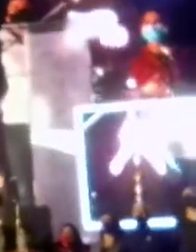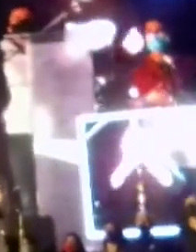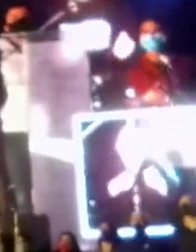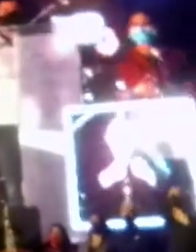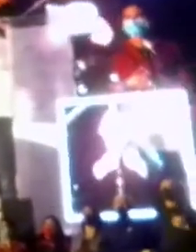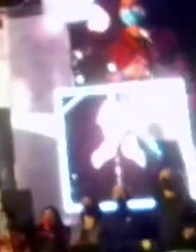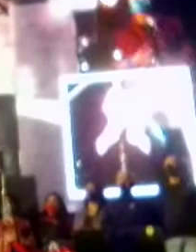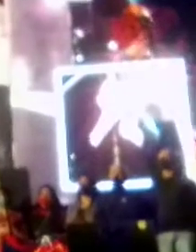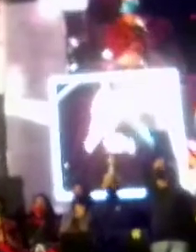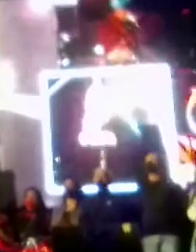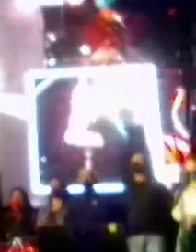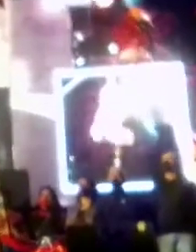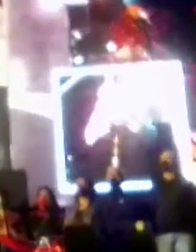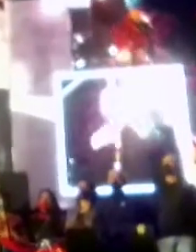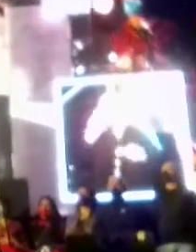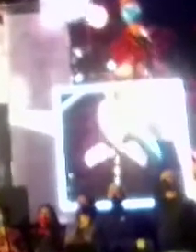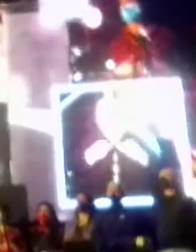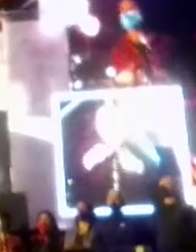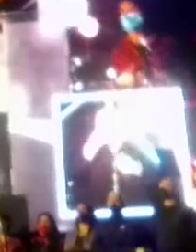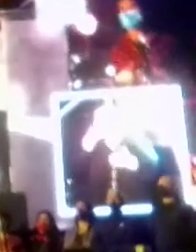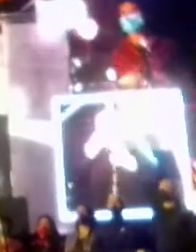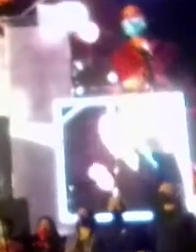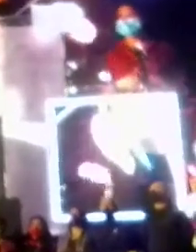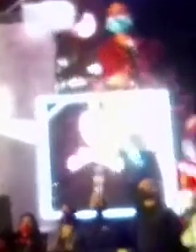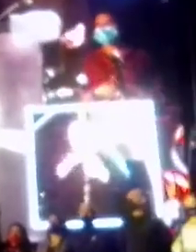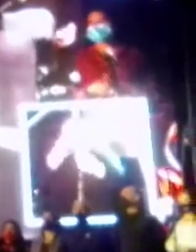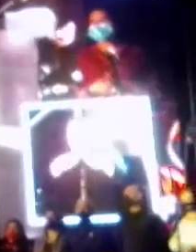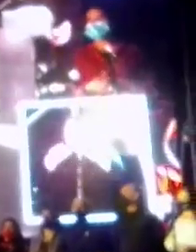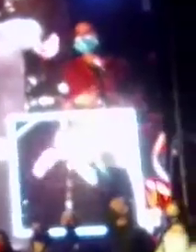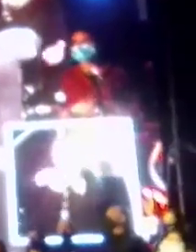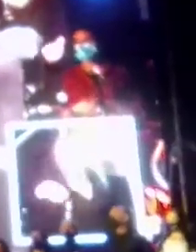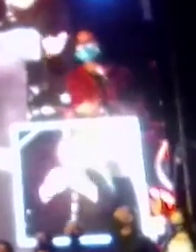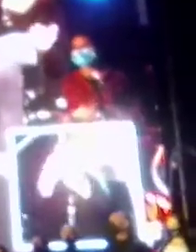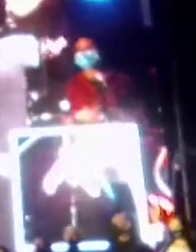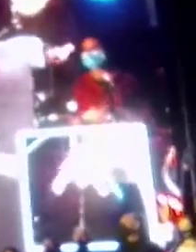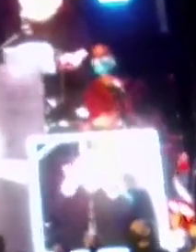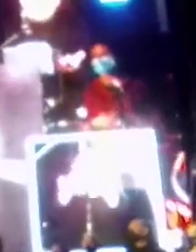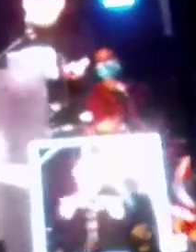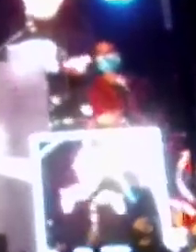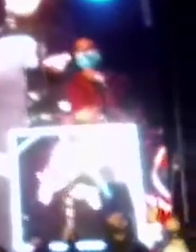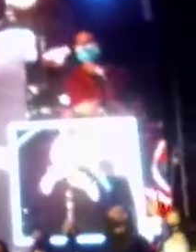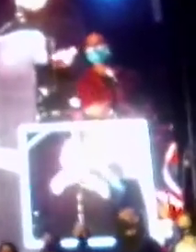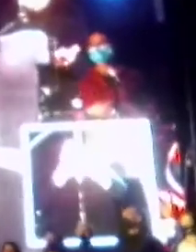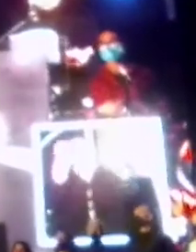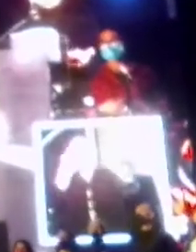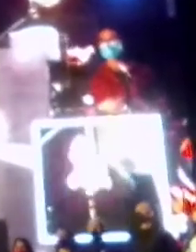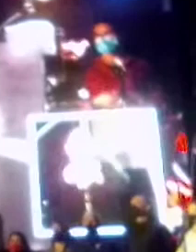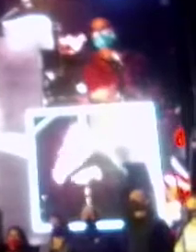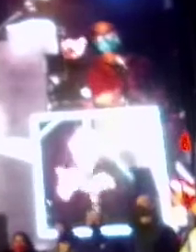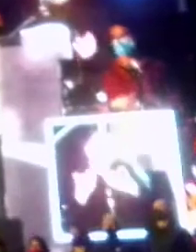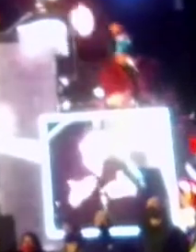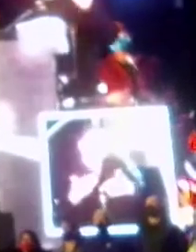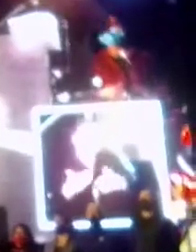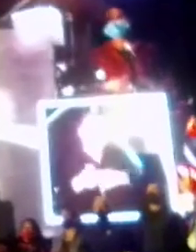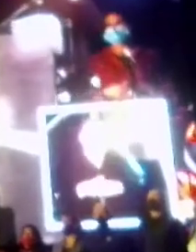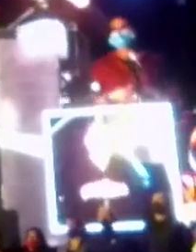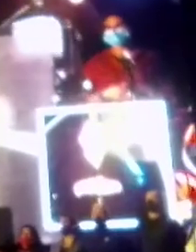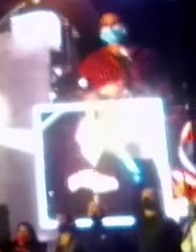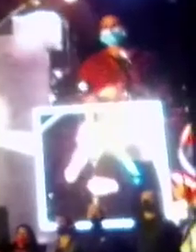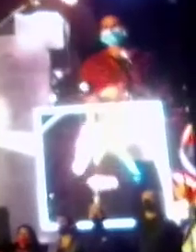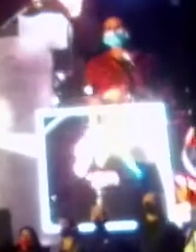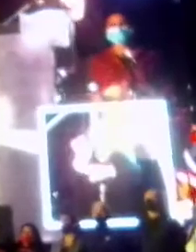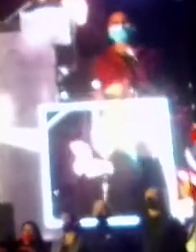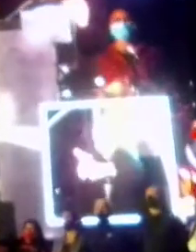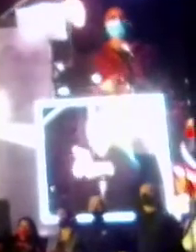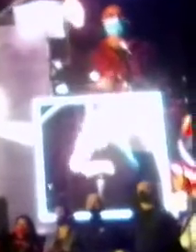proteger a brigadistas y firmantes del riesgo de contagio y las eventuales graves consecuencias que esto podría traer. No pedíamos ni